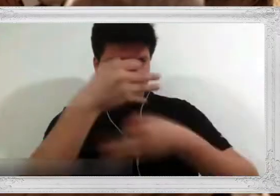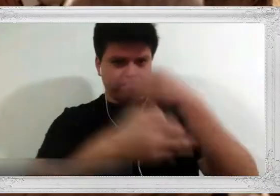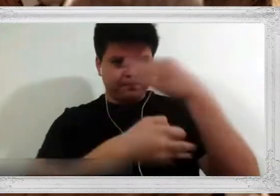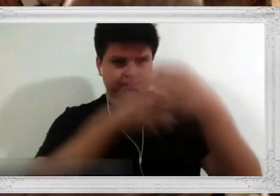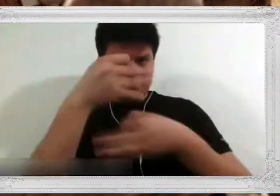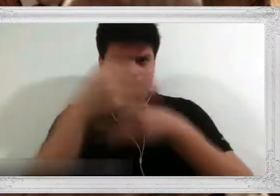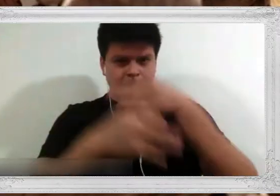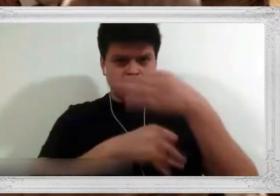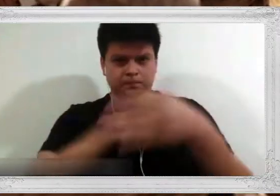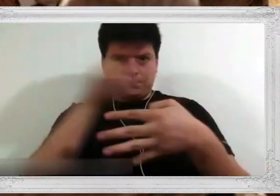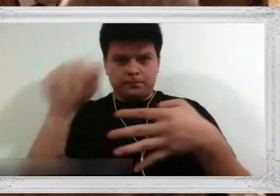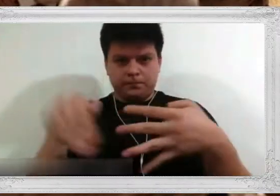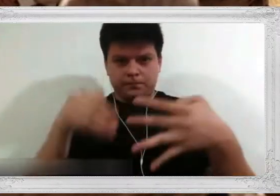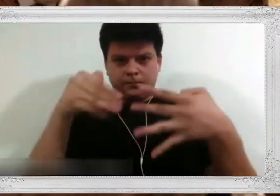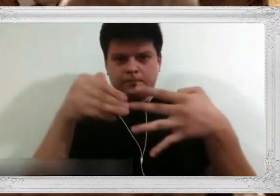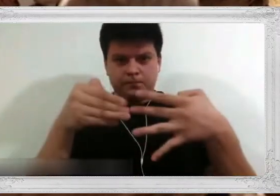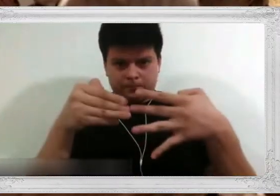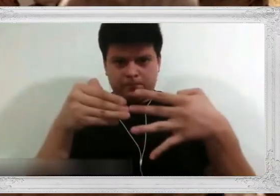según San Marcos.